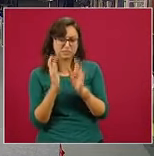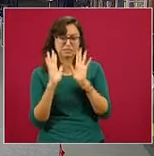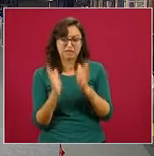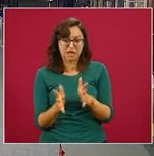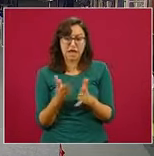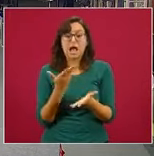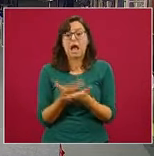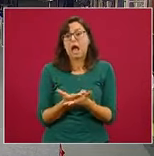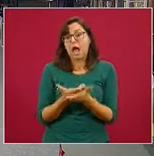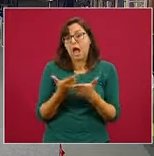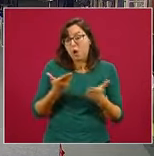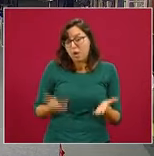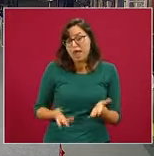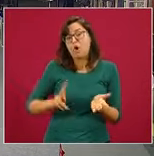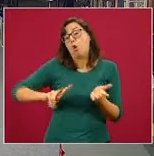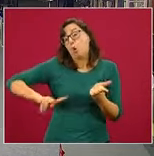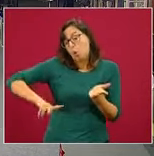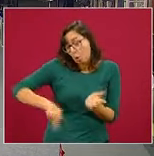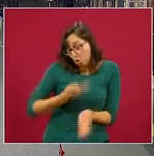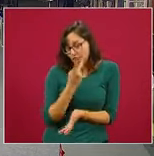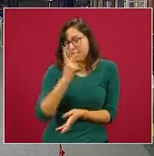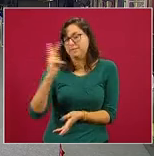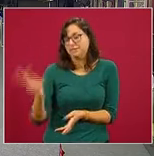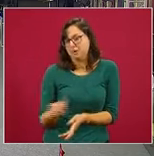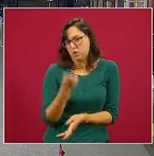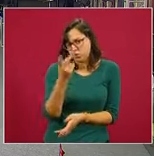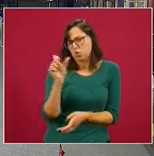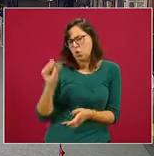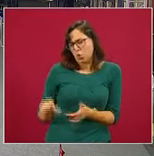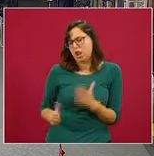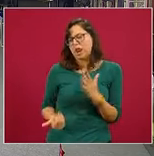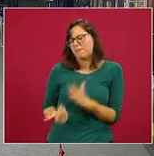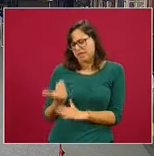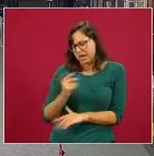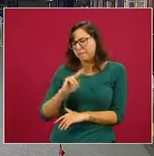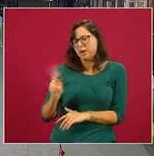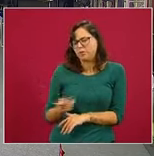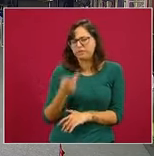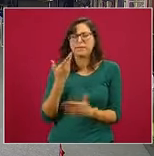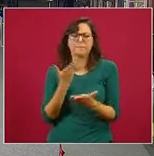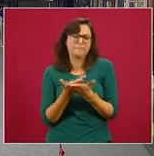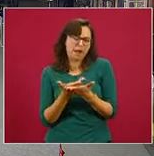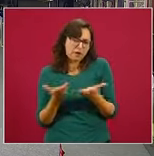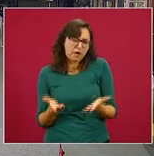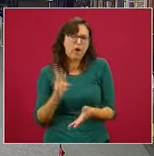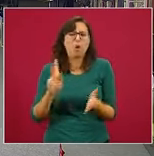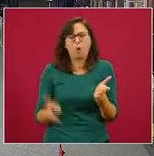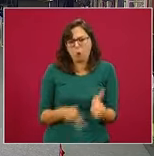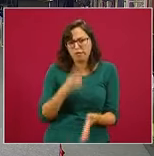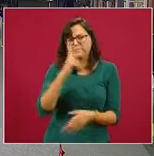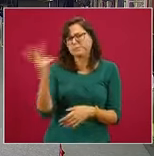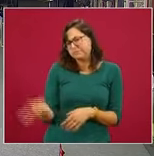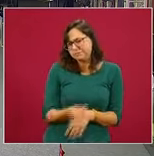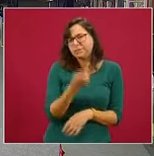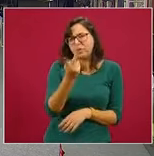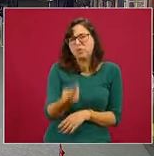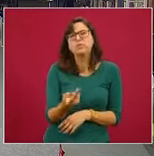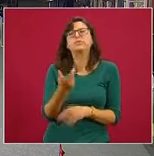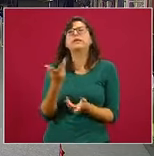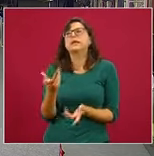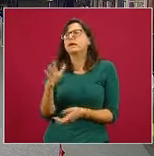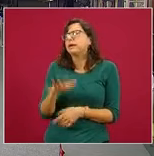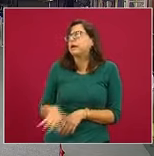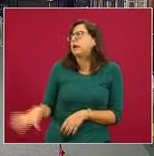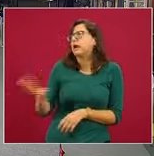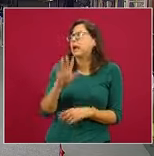redondear lo comentado en la mañana, es ¿qué tan avanzados están? ¿Qué expectativa puede tener, válgame pues, el ciudadano mexicano en particular,